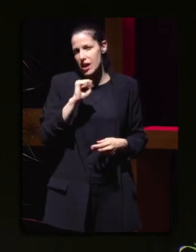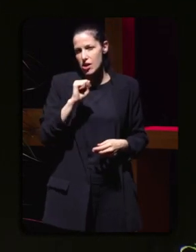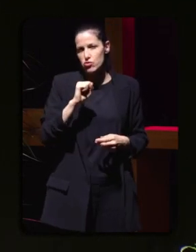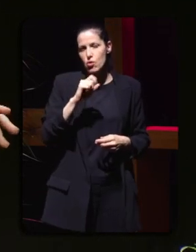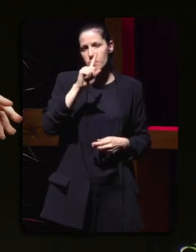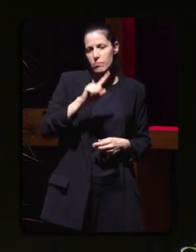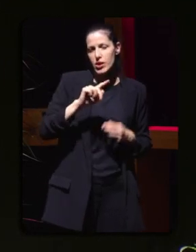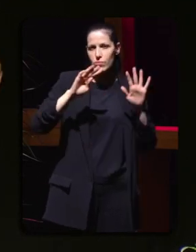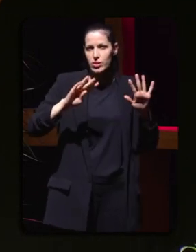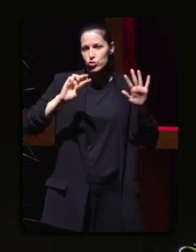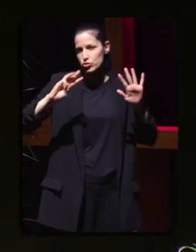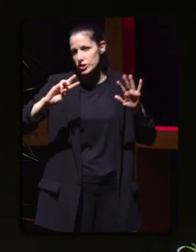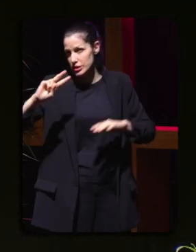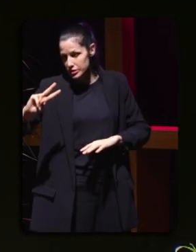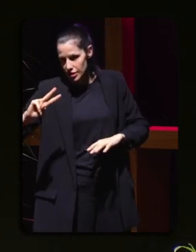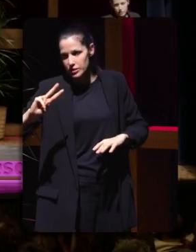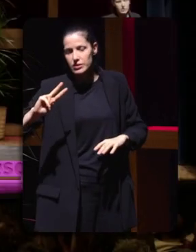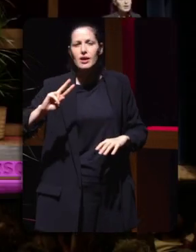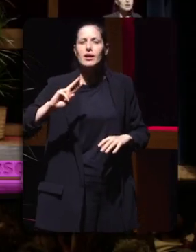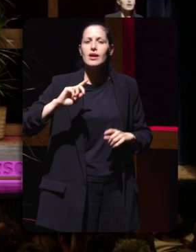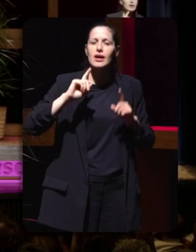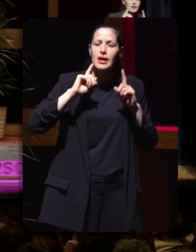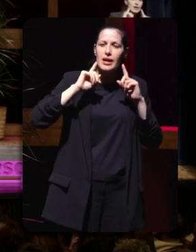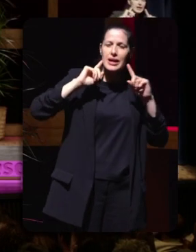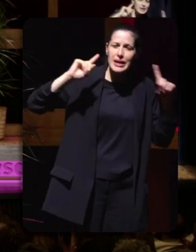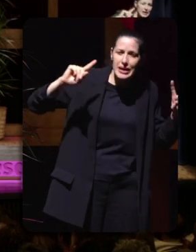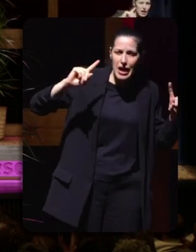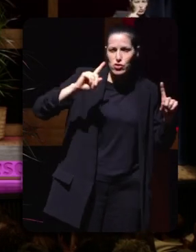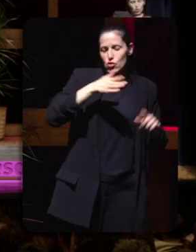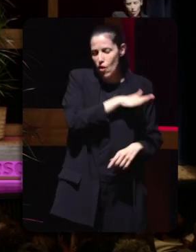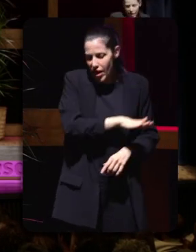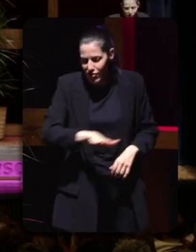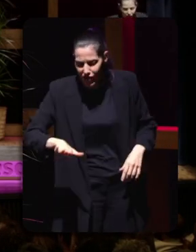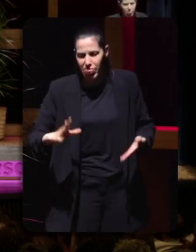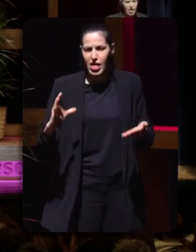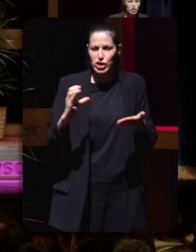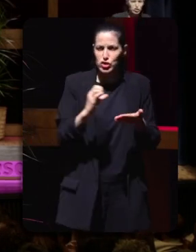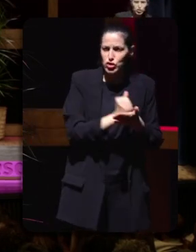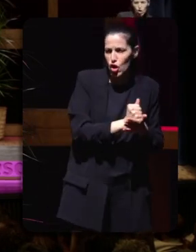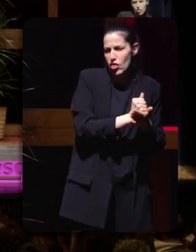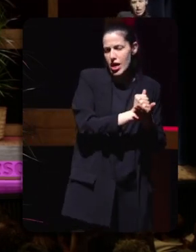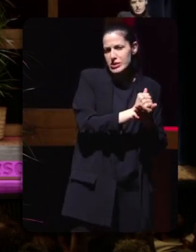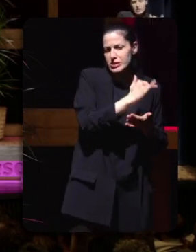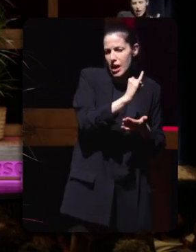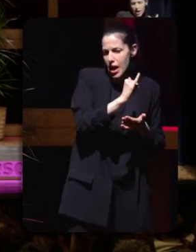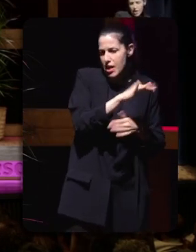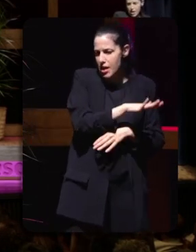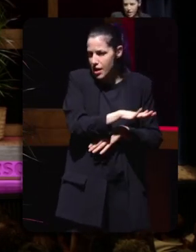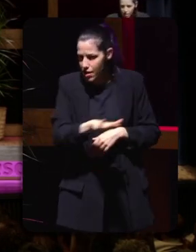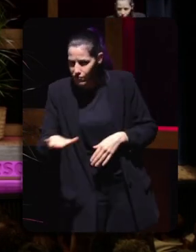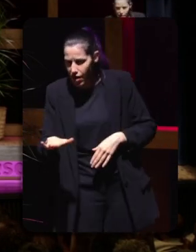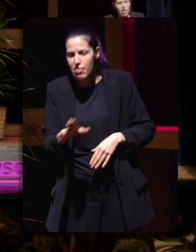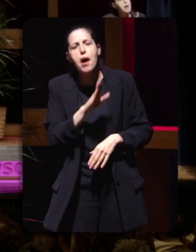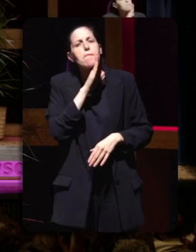todos los casos o casi en el caso de todas las infancias en el caso de todas las existencias que han seguido a esa infancia la madre